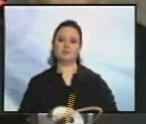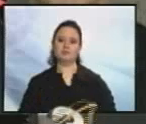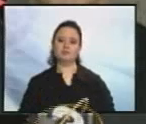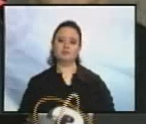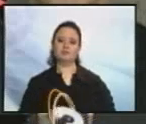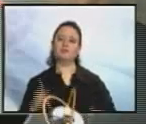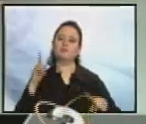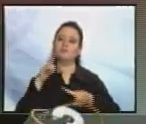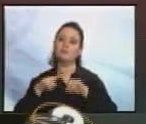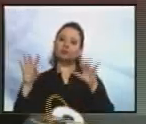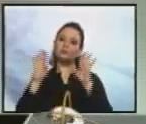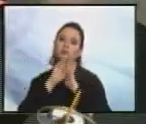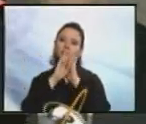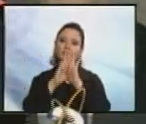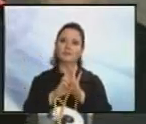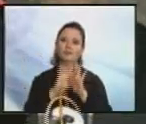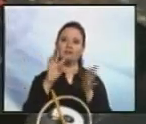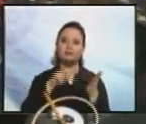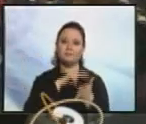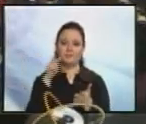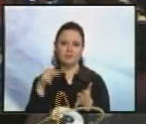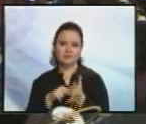su representación nacional.